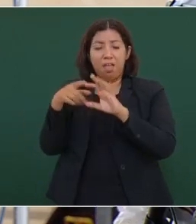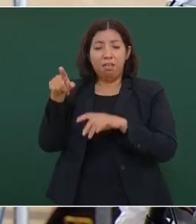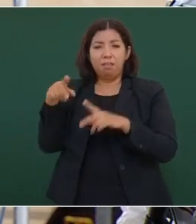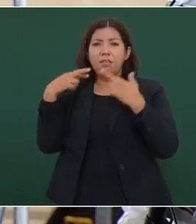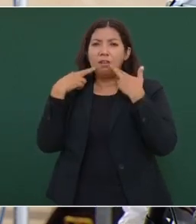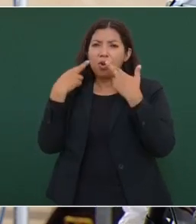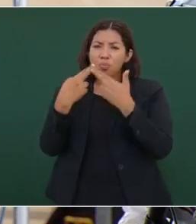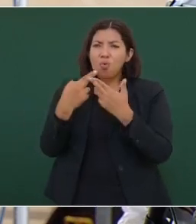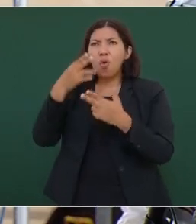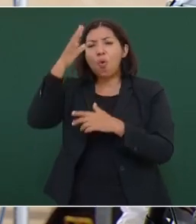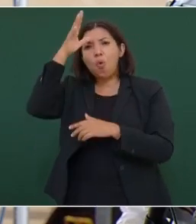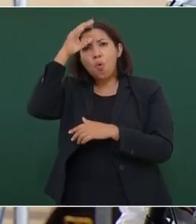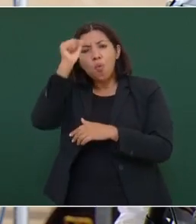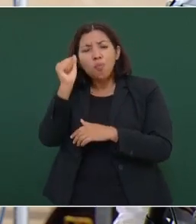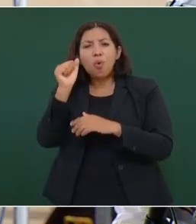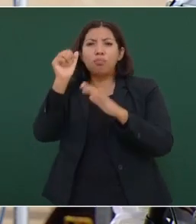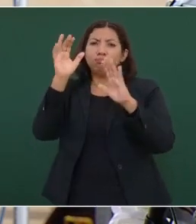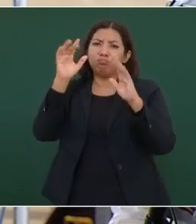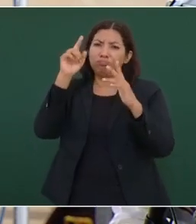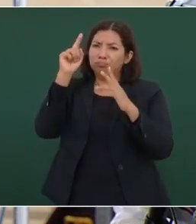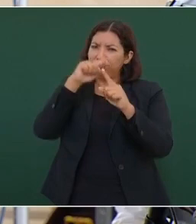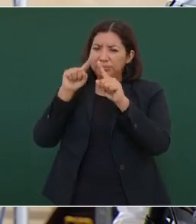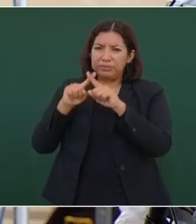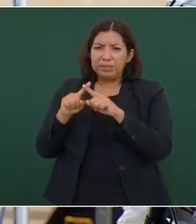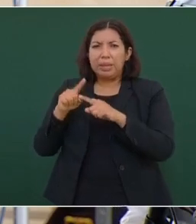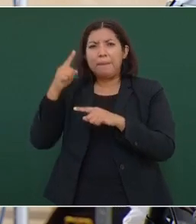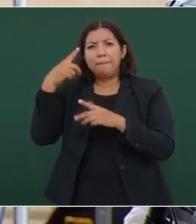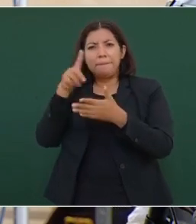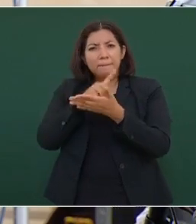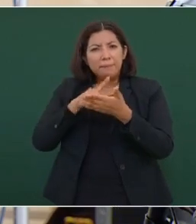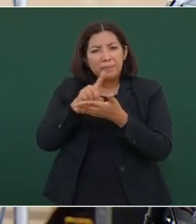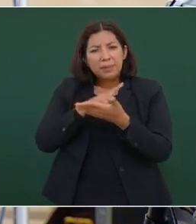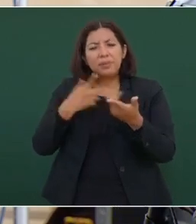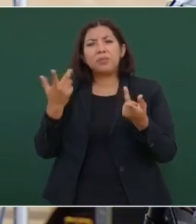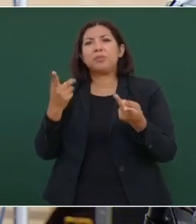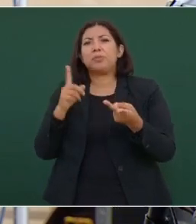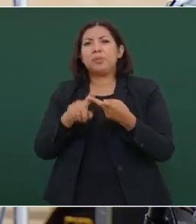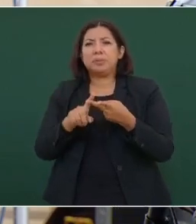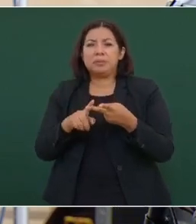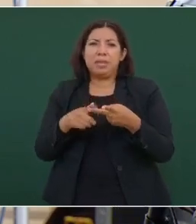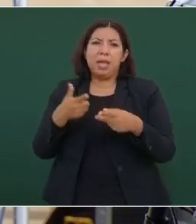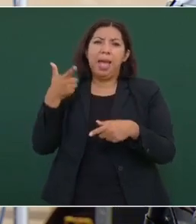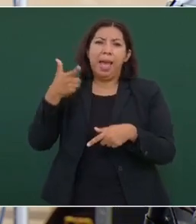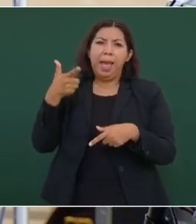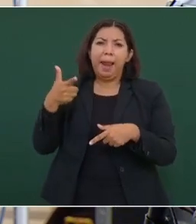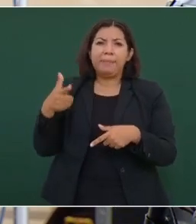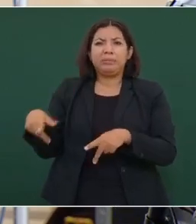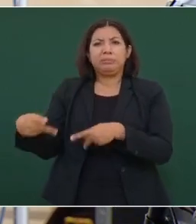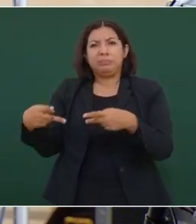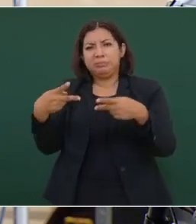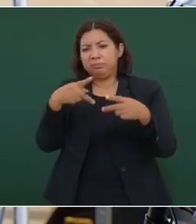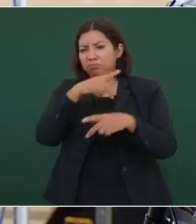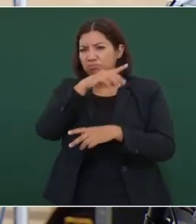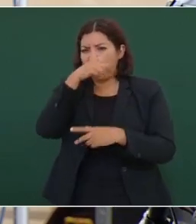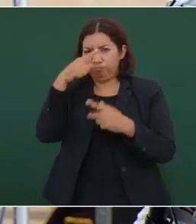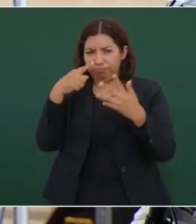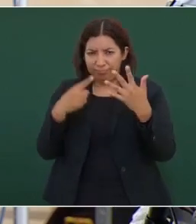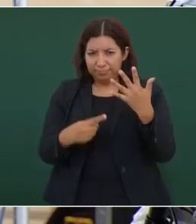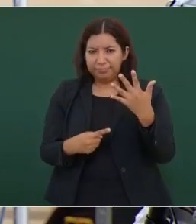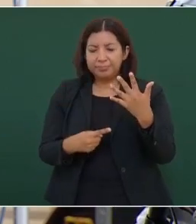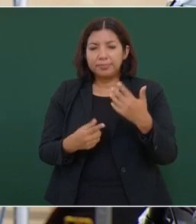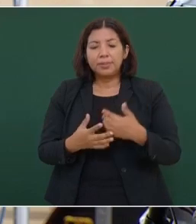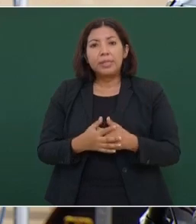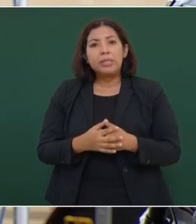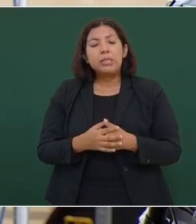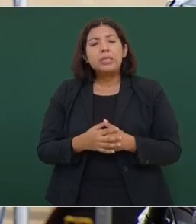materia de migración, contra el tráfico de drogas sintéticas, fentanilo, contra el tráfico de armas. En fin, presidente, conocer